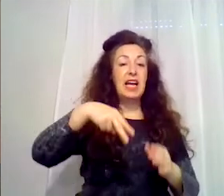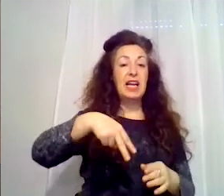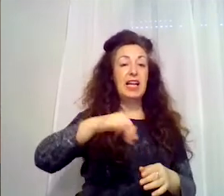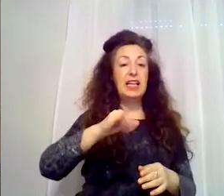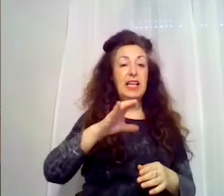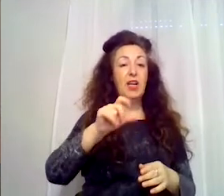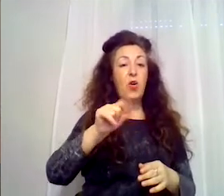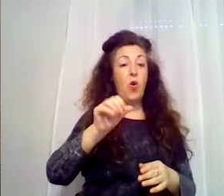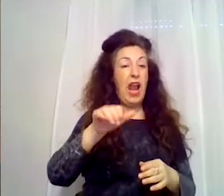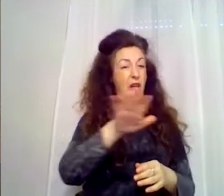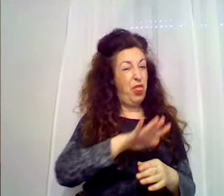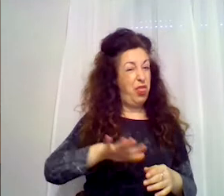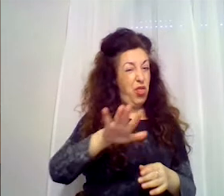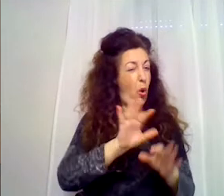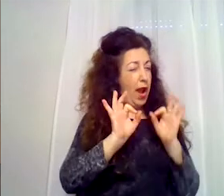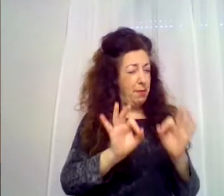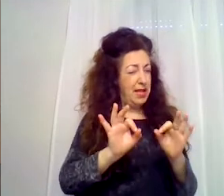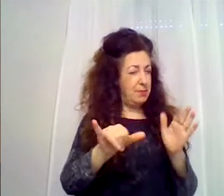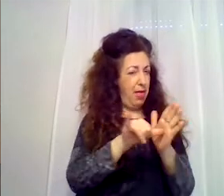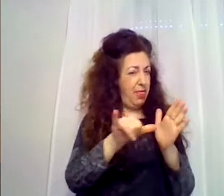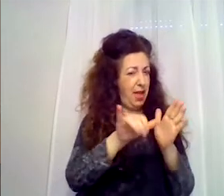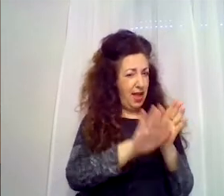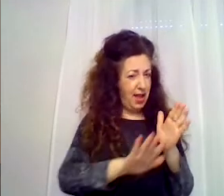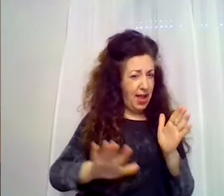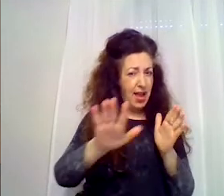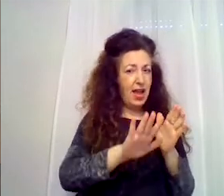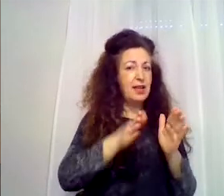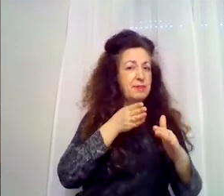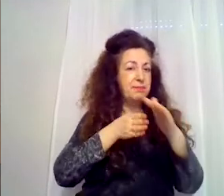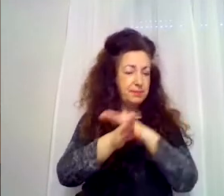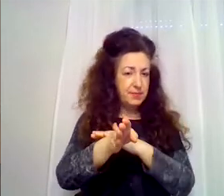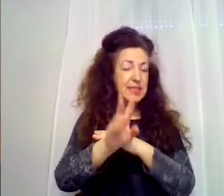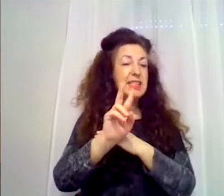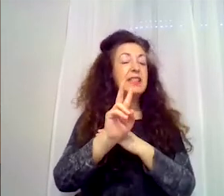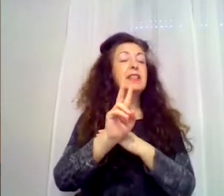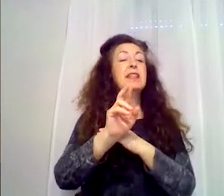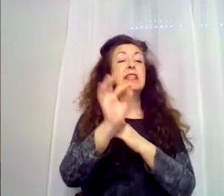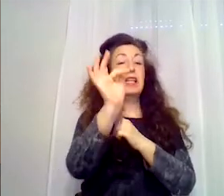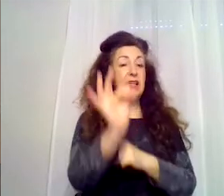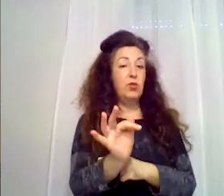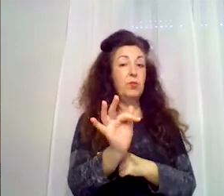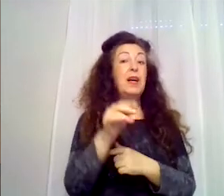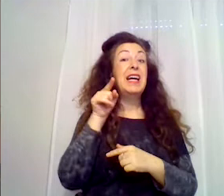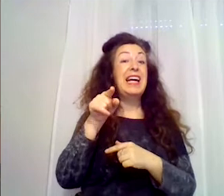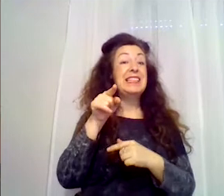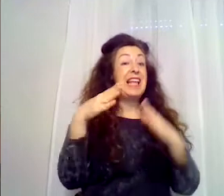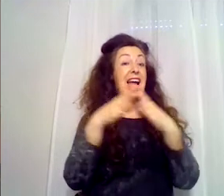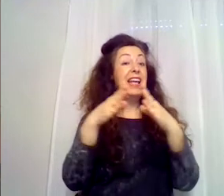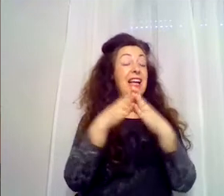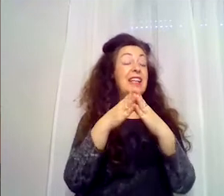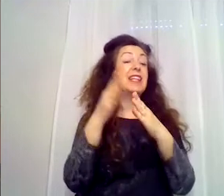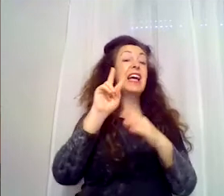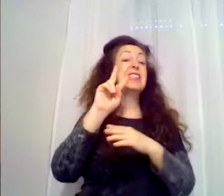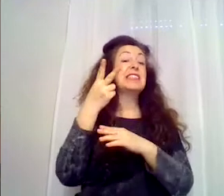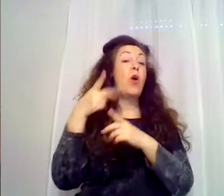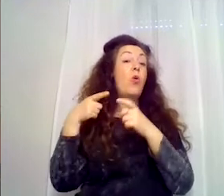vida, le toma el cuchillo y en el forcejeo se lo clava junto al ojo derecho, creándole una herida bastante profunda